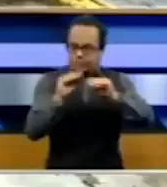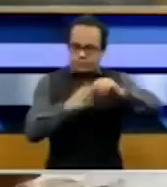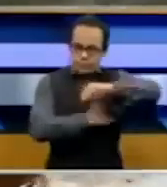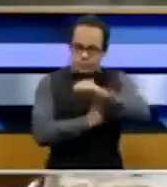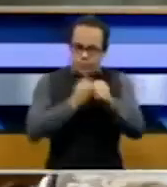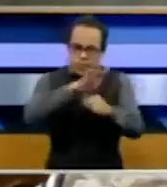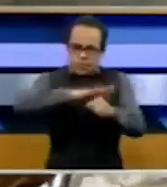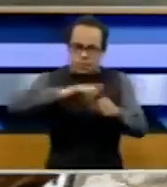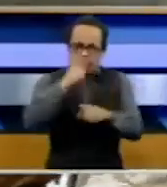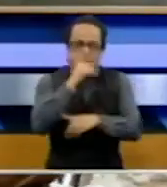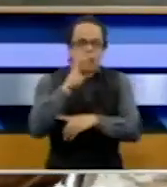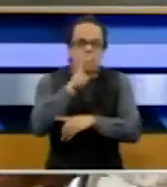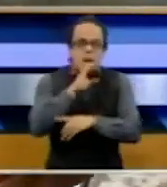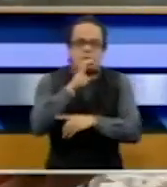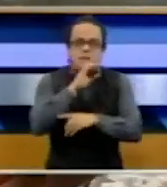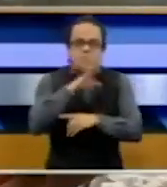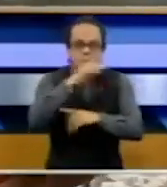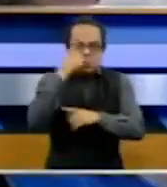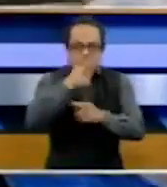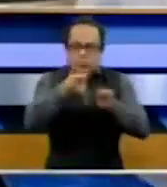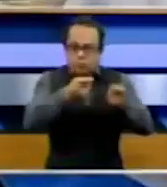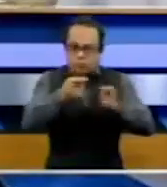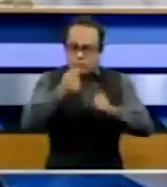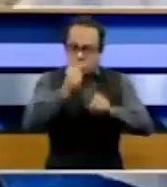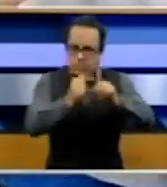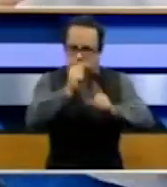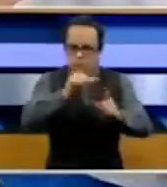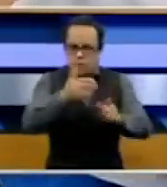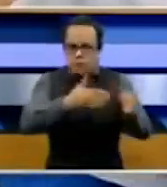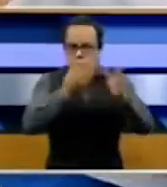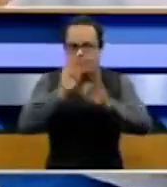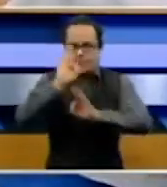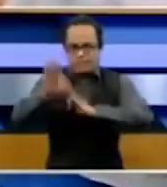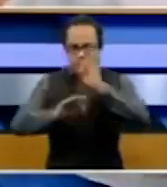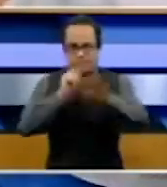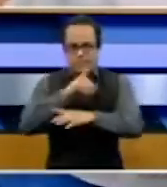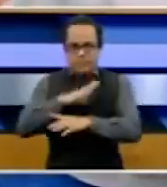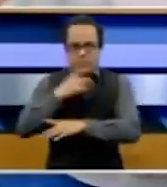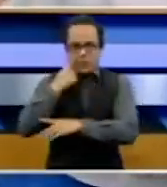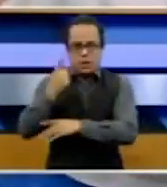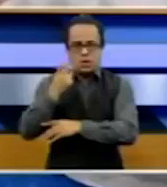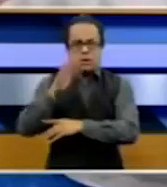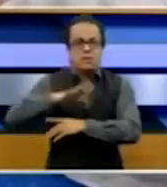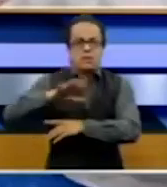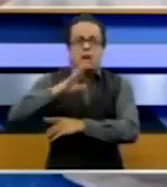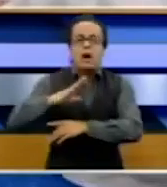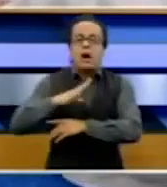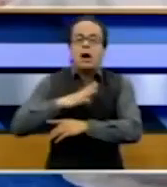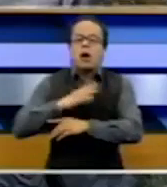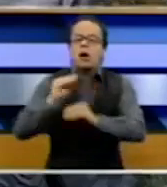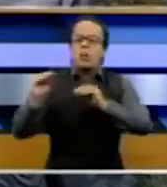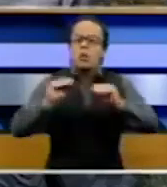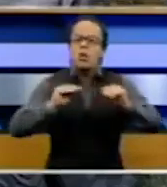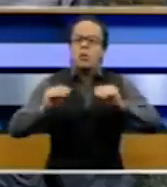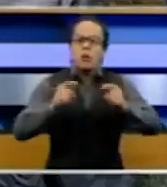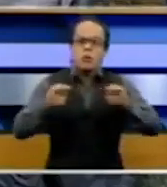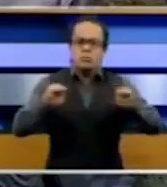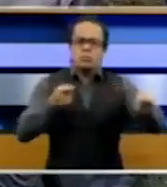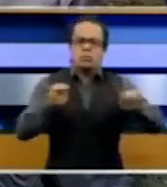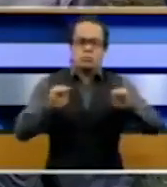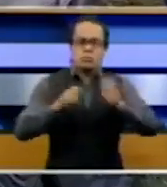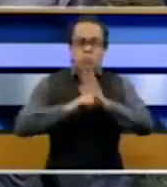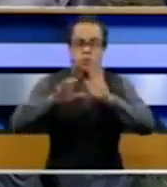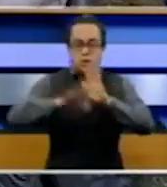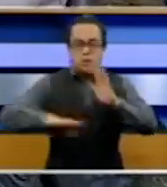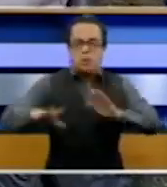en un dormitorio para controlar la temperatura. Otro de los cuidados que tenemos con ellos es que tienen un programa de manejo conductual. En este hacemos